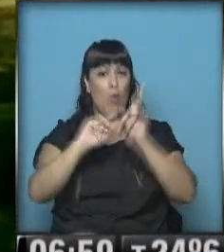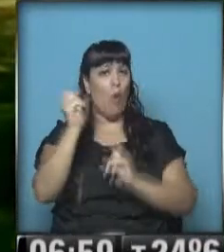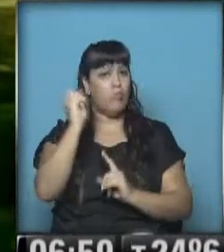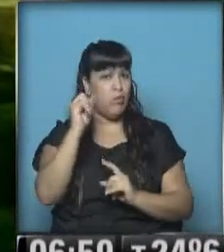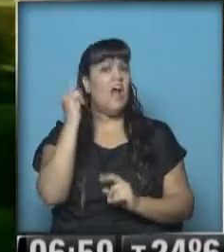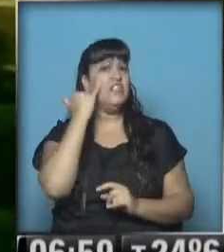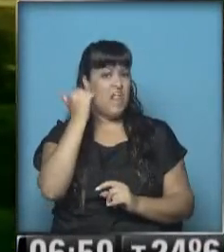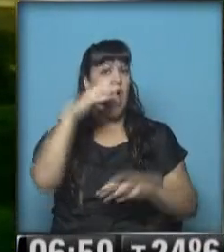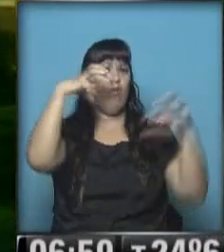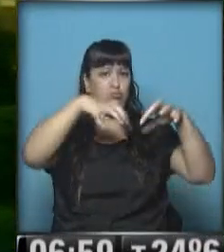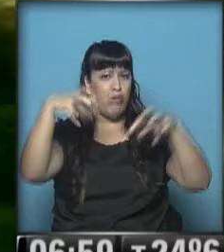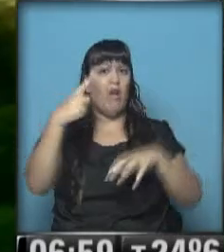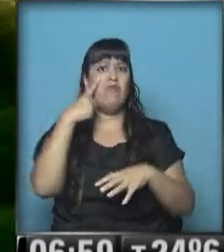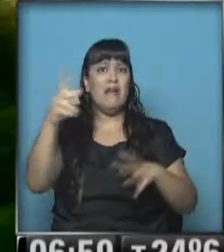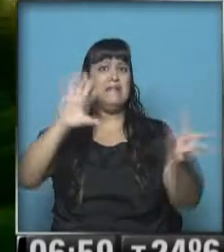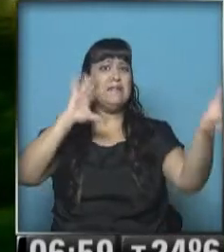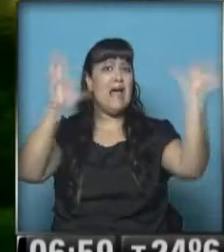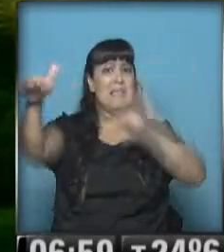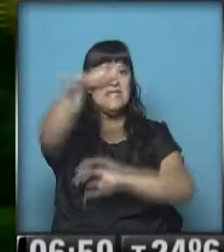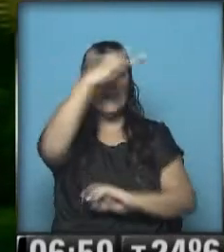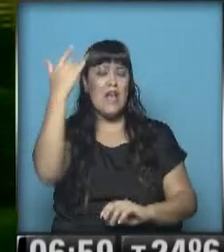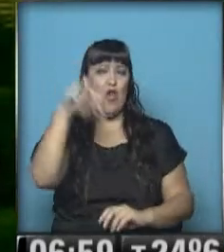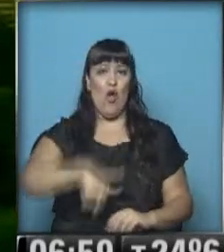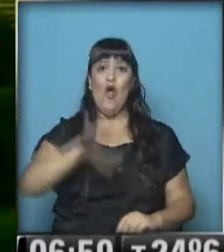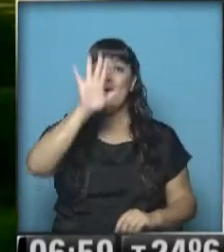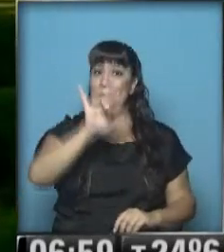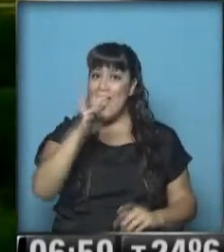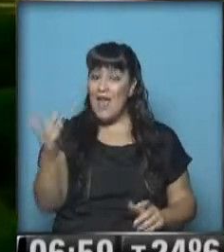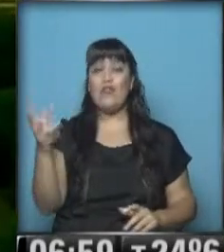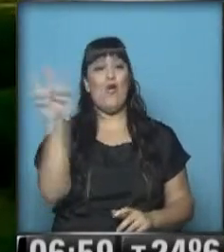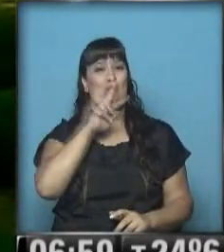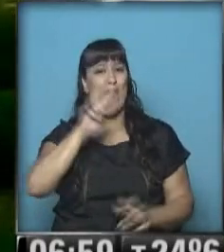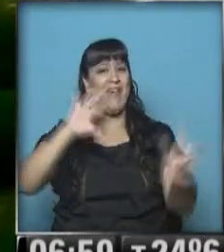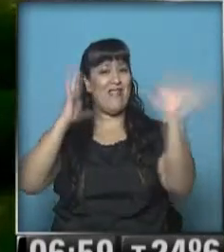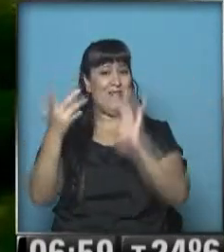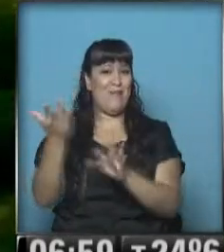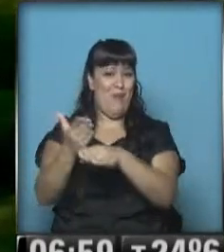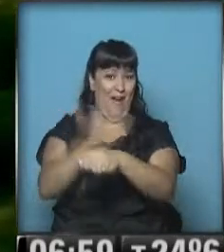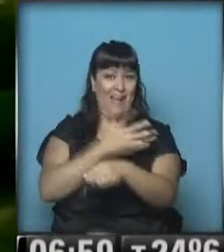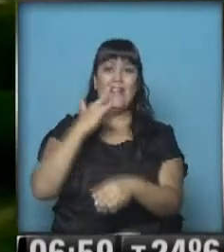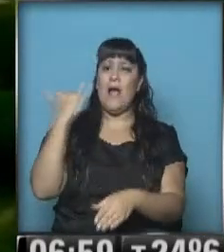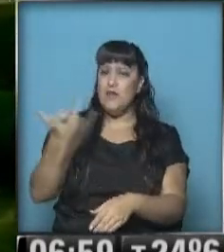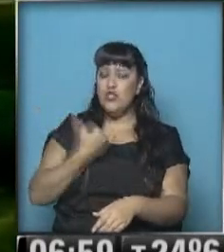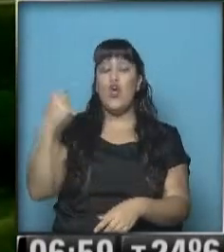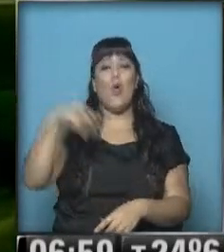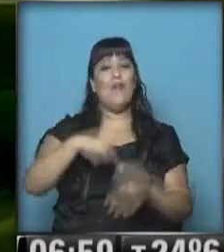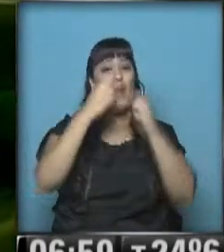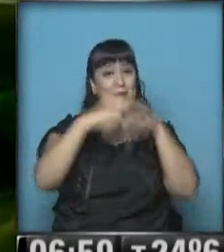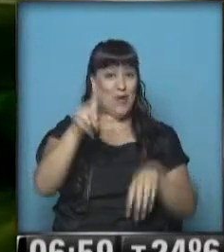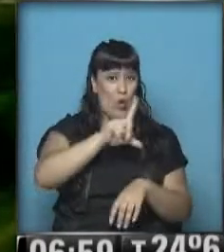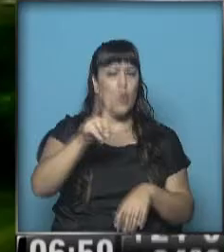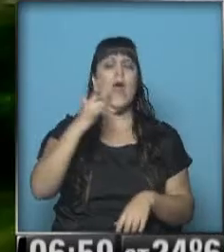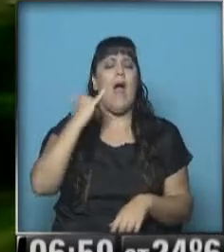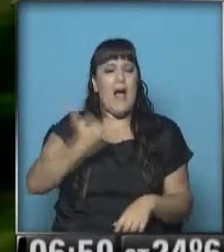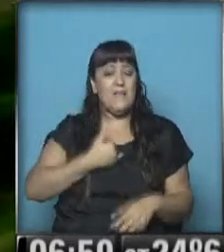siente. Fíjense ese cielo. Es miércoles y tal como nadie nos había adelantado desde inicio de semana, hoy sí, finalmente